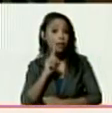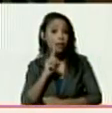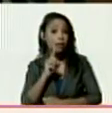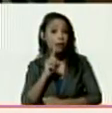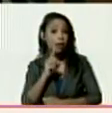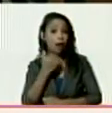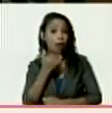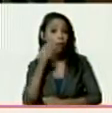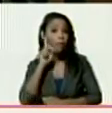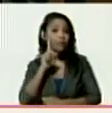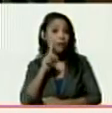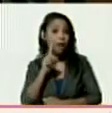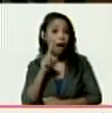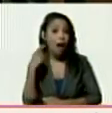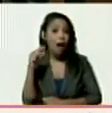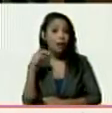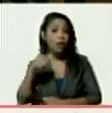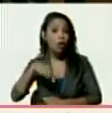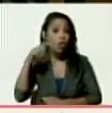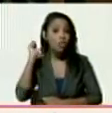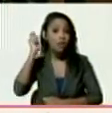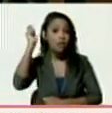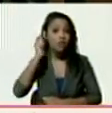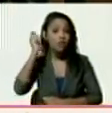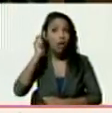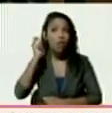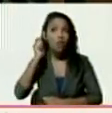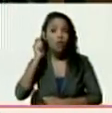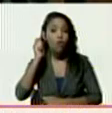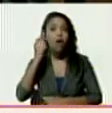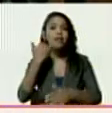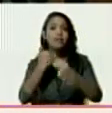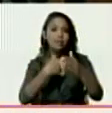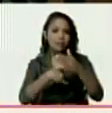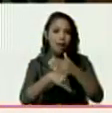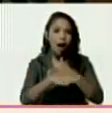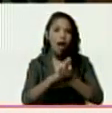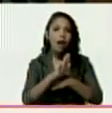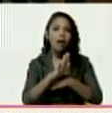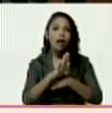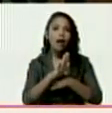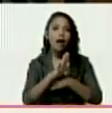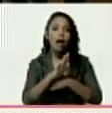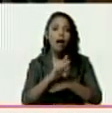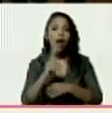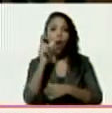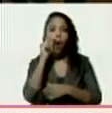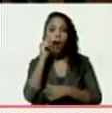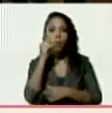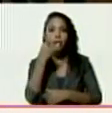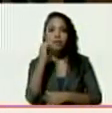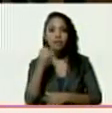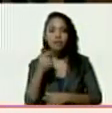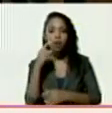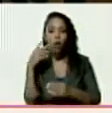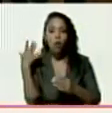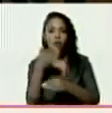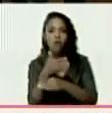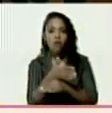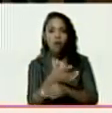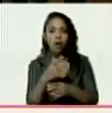Si es mentira que estaban aquí los diputados, que salga el diputado Edgar Zambrano, el diputado Ramos Alú, el